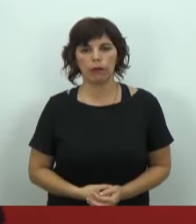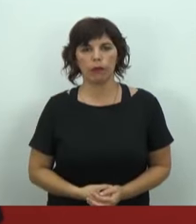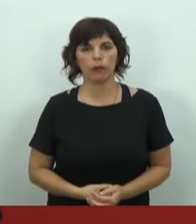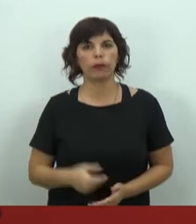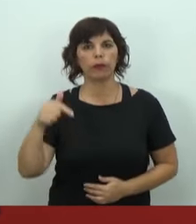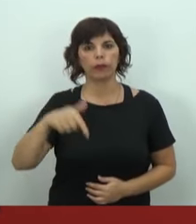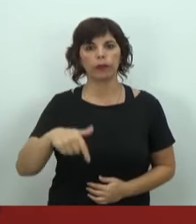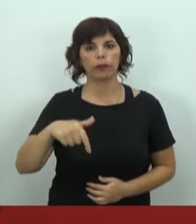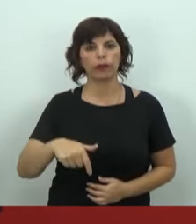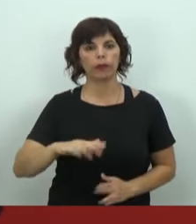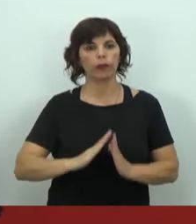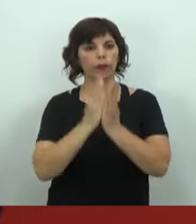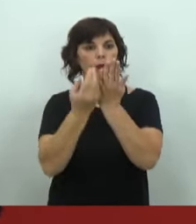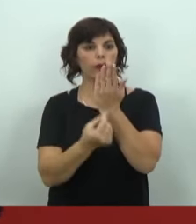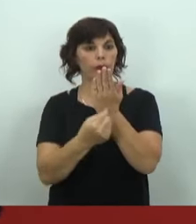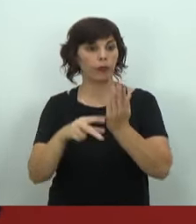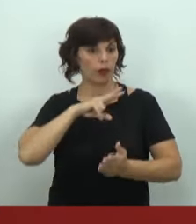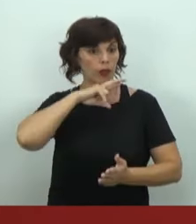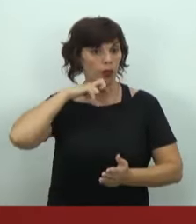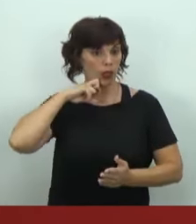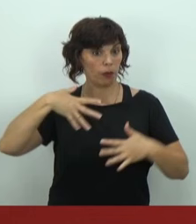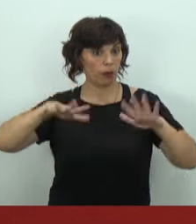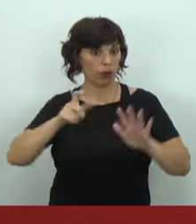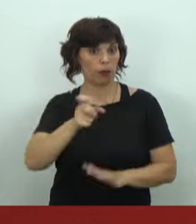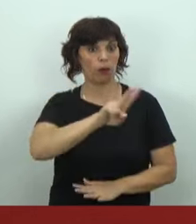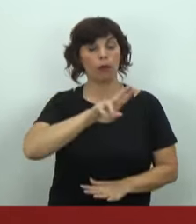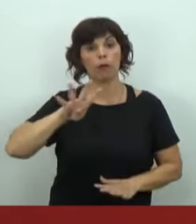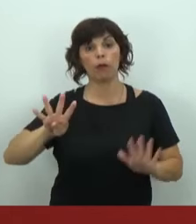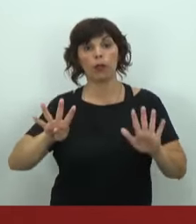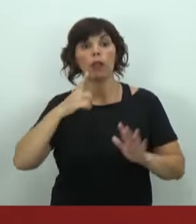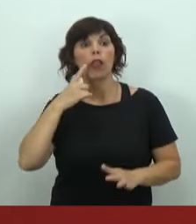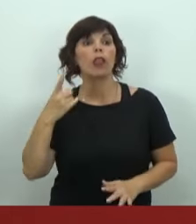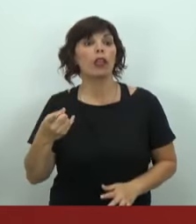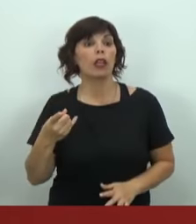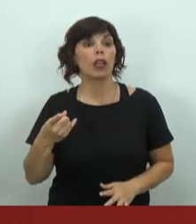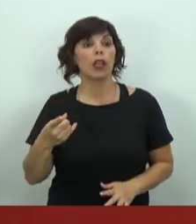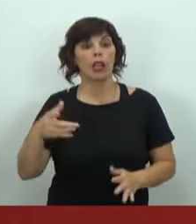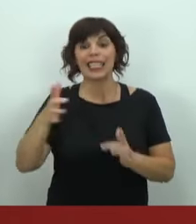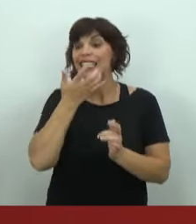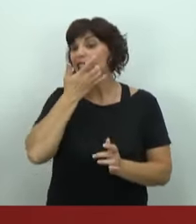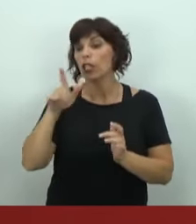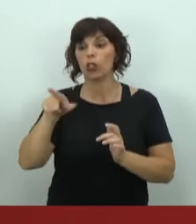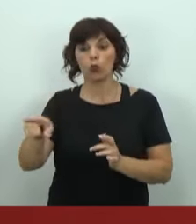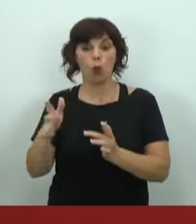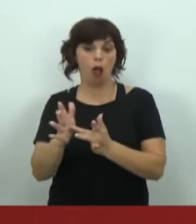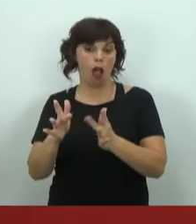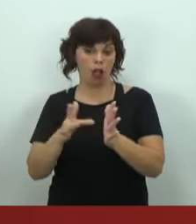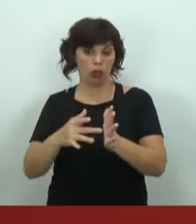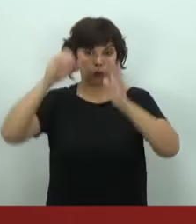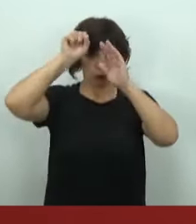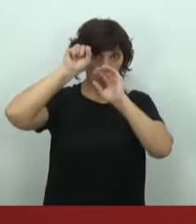Aquí en la carta de los Hebreos dice: el que pisotea al Hijo de Dios, significa el que lo